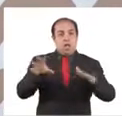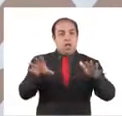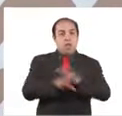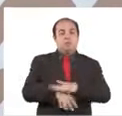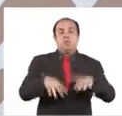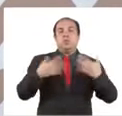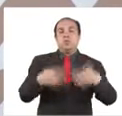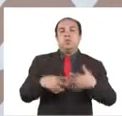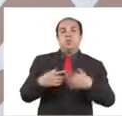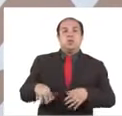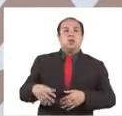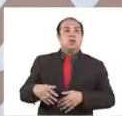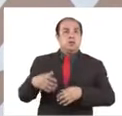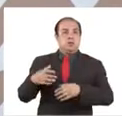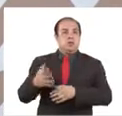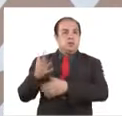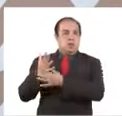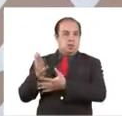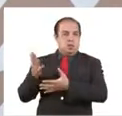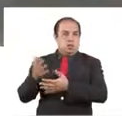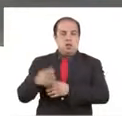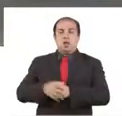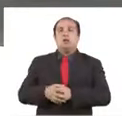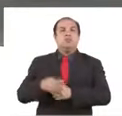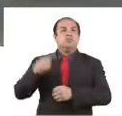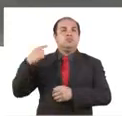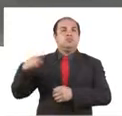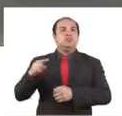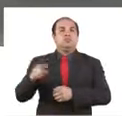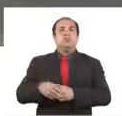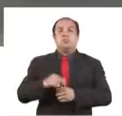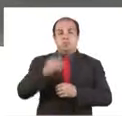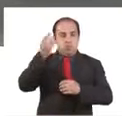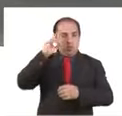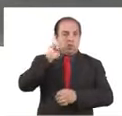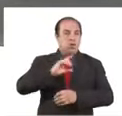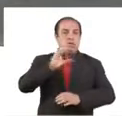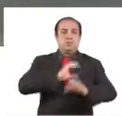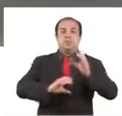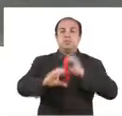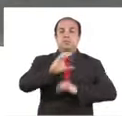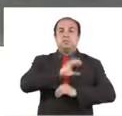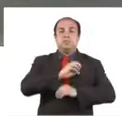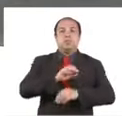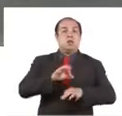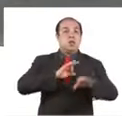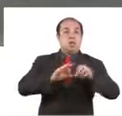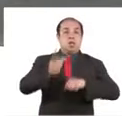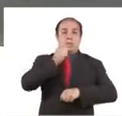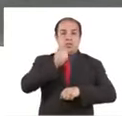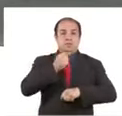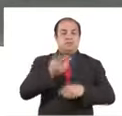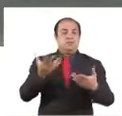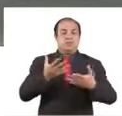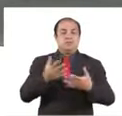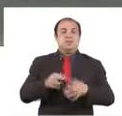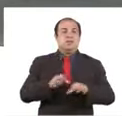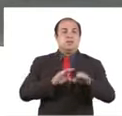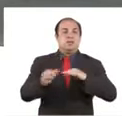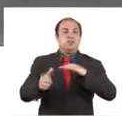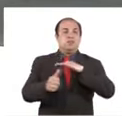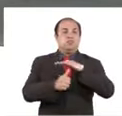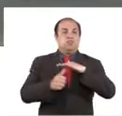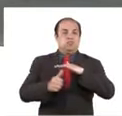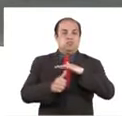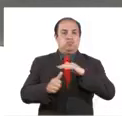de la doctora Claudia Sheinbaum. Hoy el trabajo de la policía no se realiza de manera aislada. Ya el objetivo